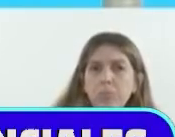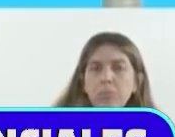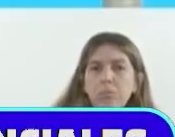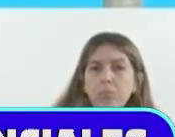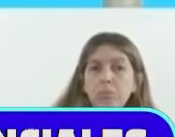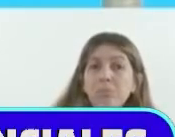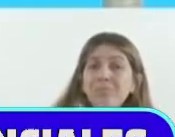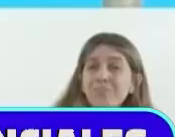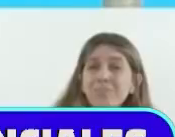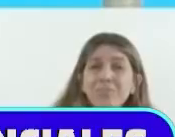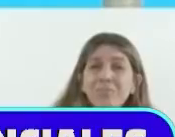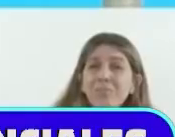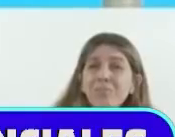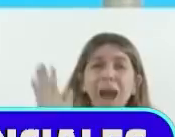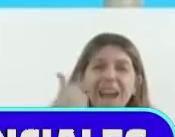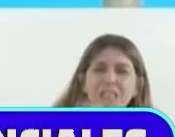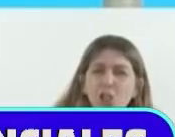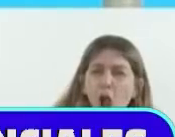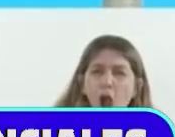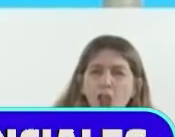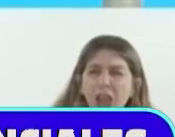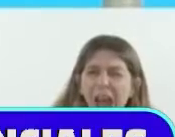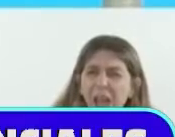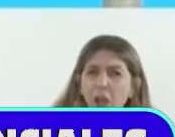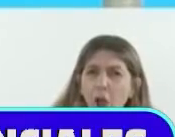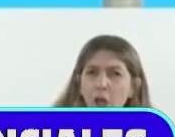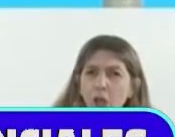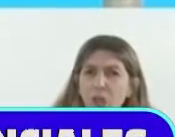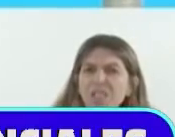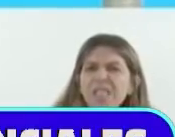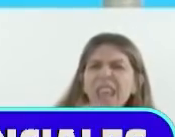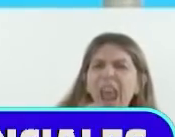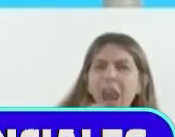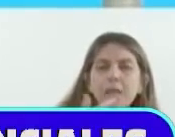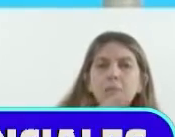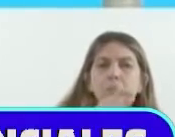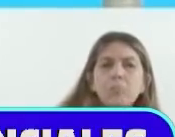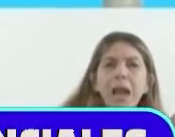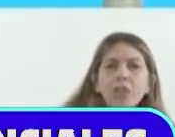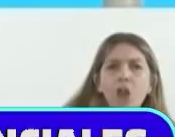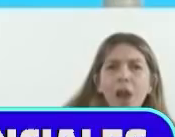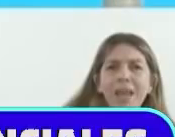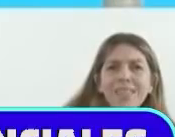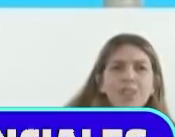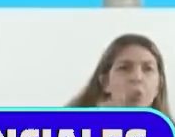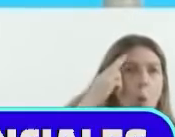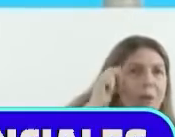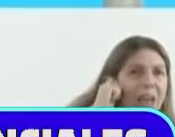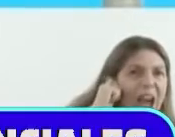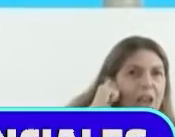el mayor incremento de casos se da entre personas de entre 9 y 19